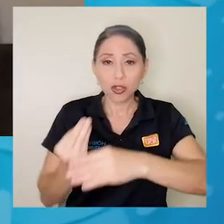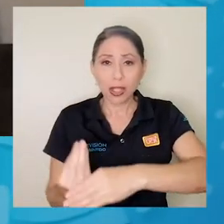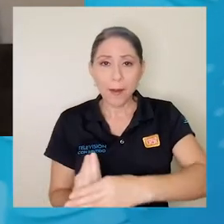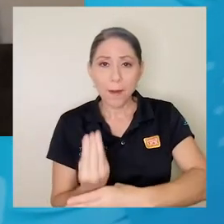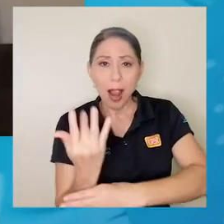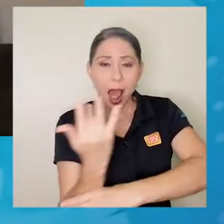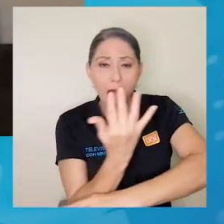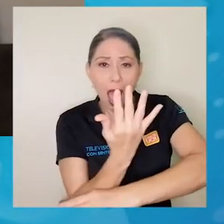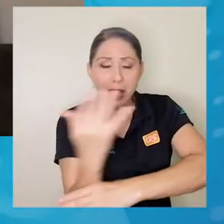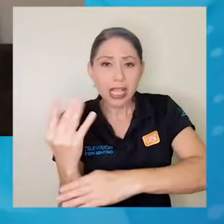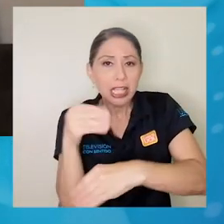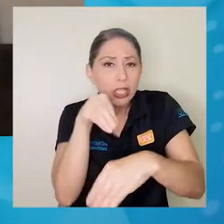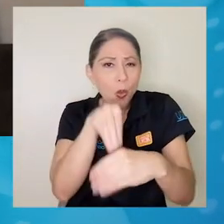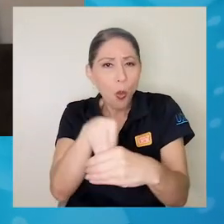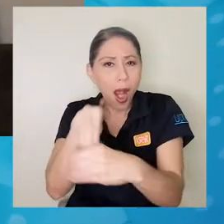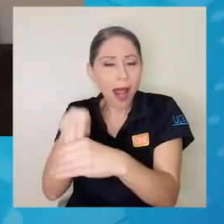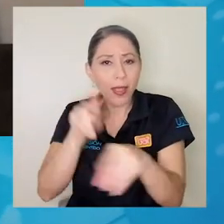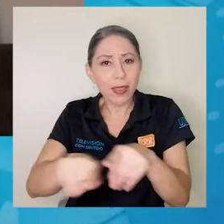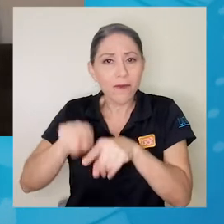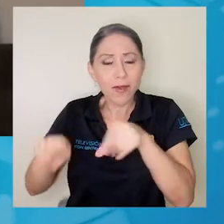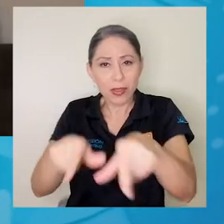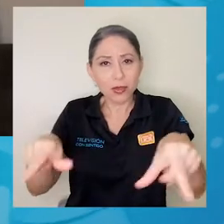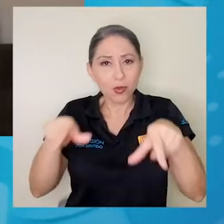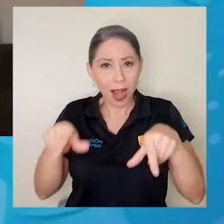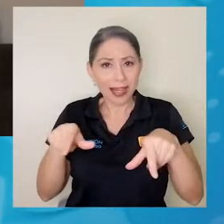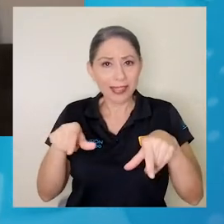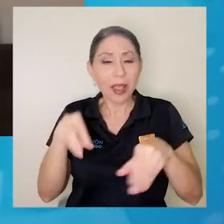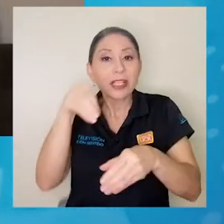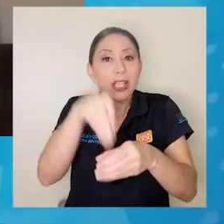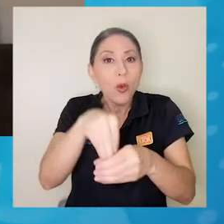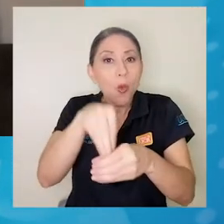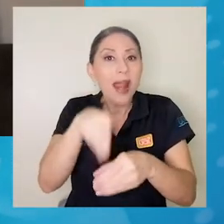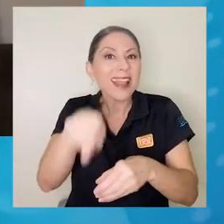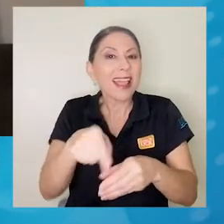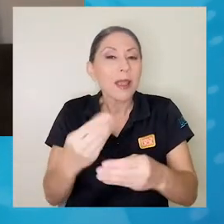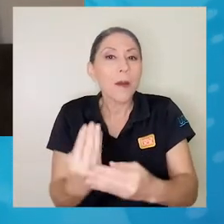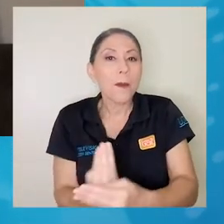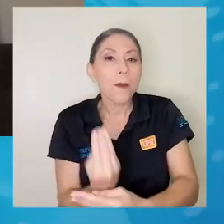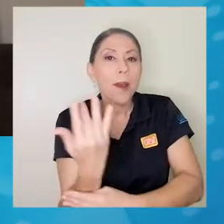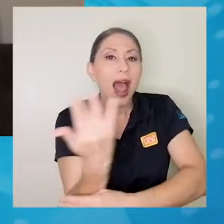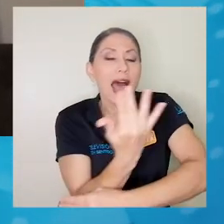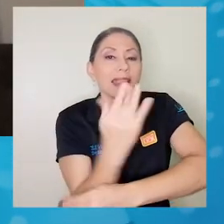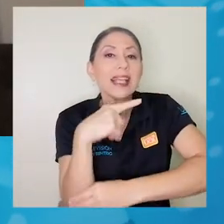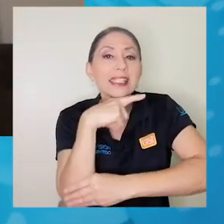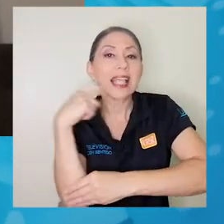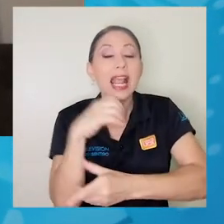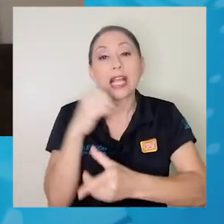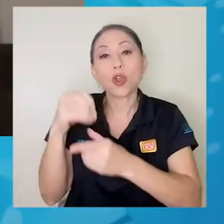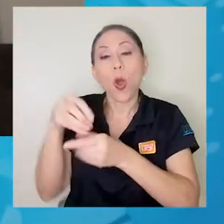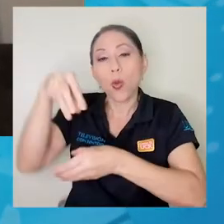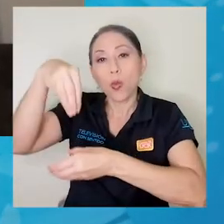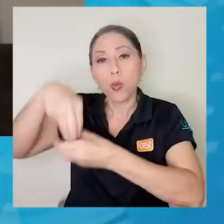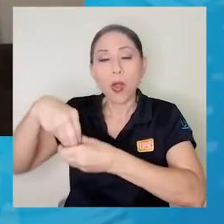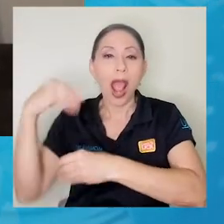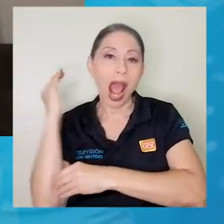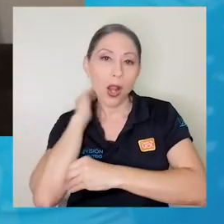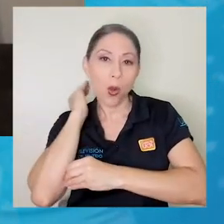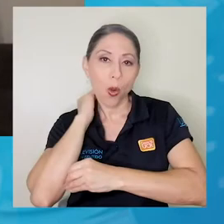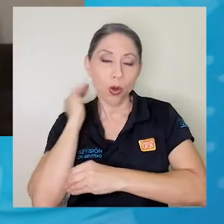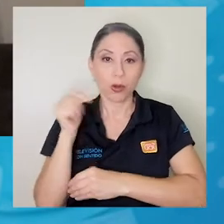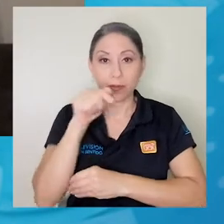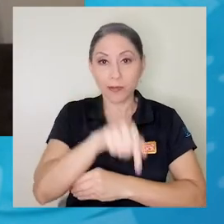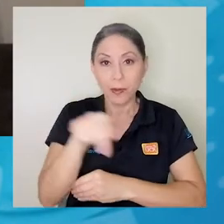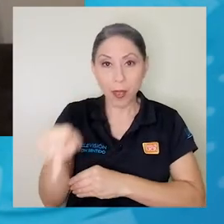en diferentes lugares, en diferentes herbarios. Se guardan especímenes que son plantas secas o en alcohol de